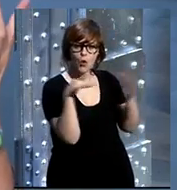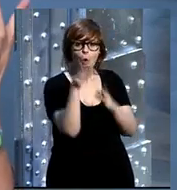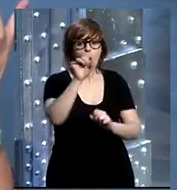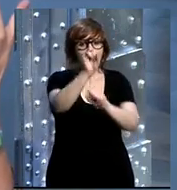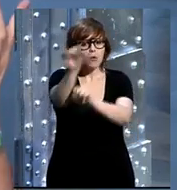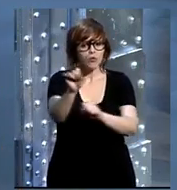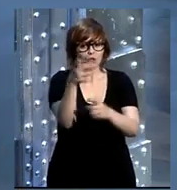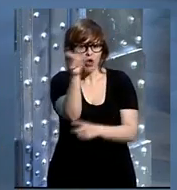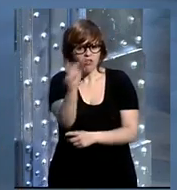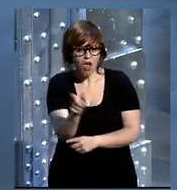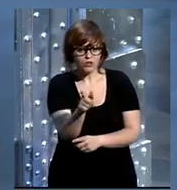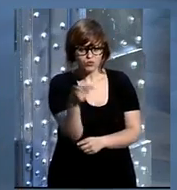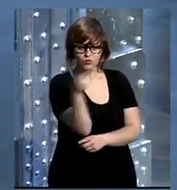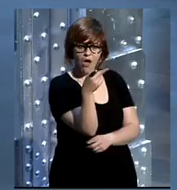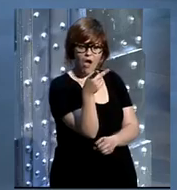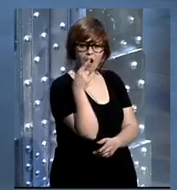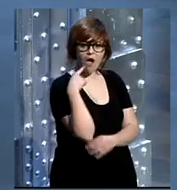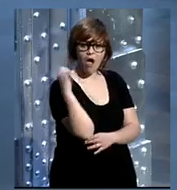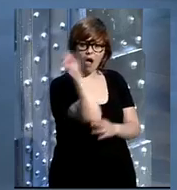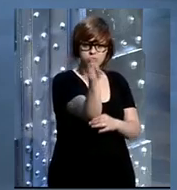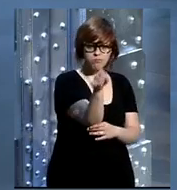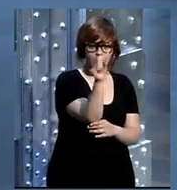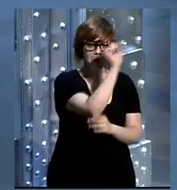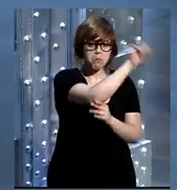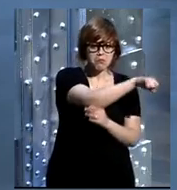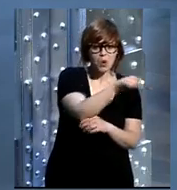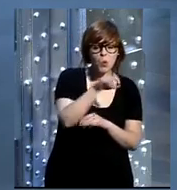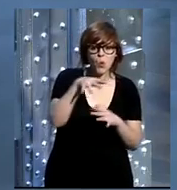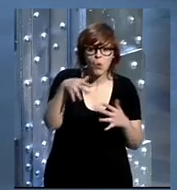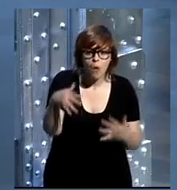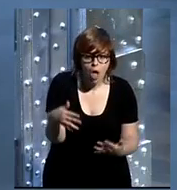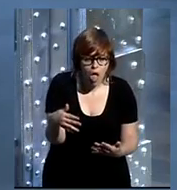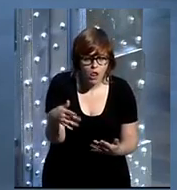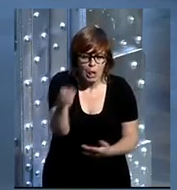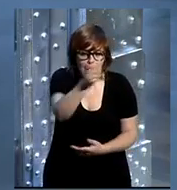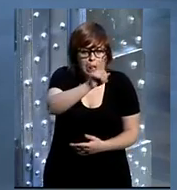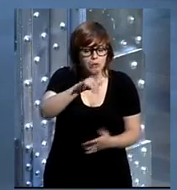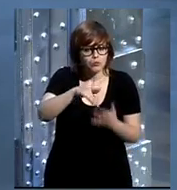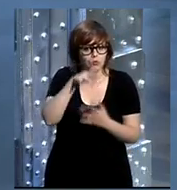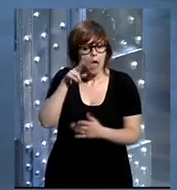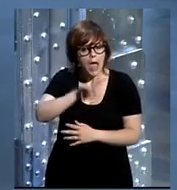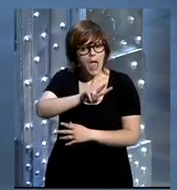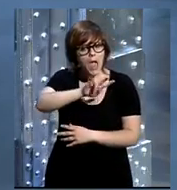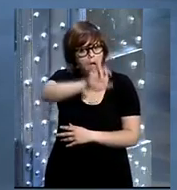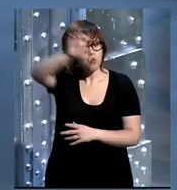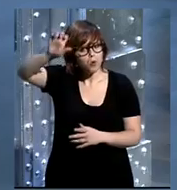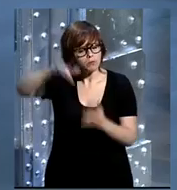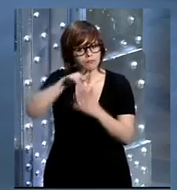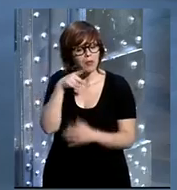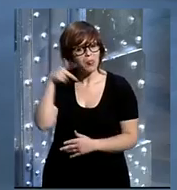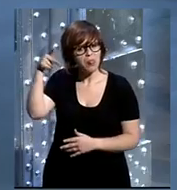de datos. No se puede decir que porque en Europa tengamos pues sea un derecho fundamental o